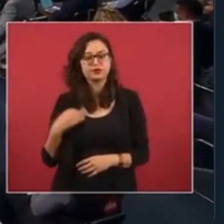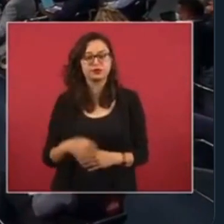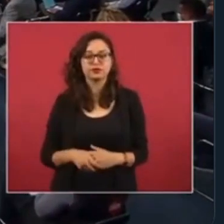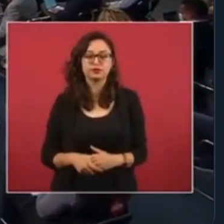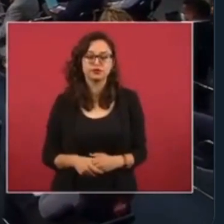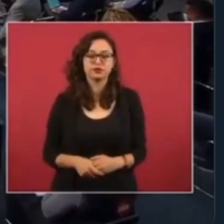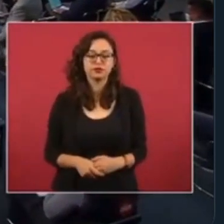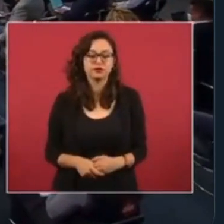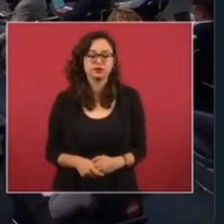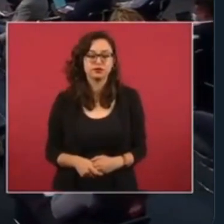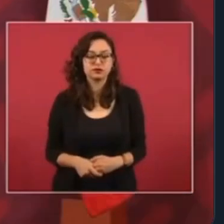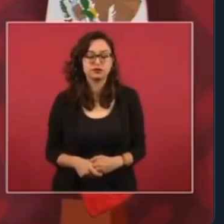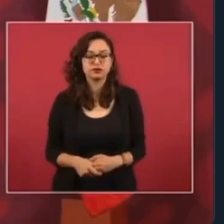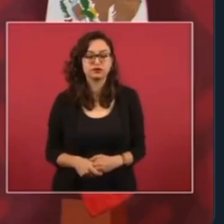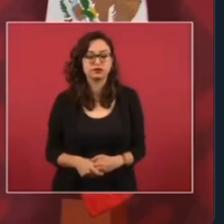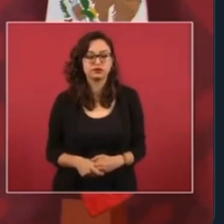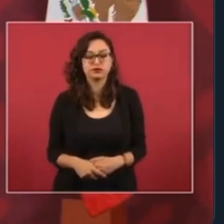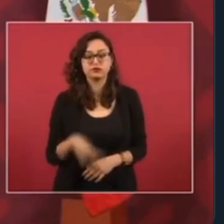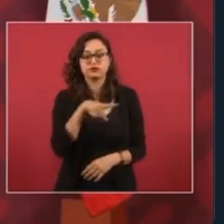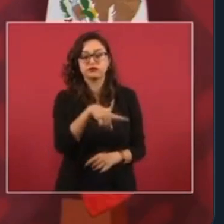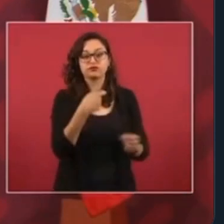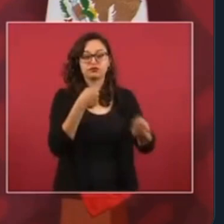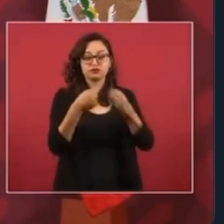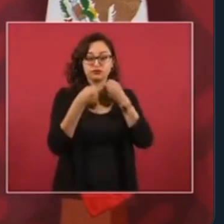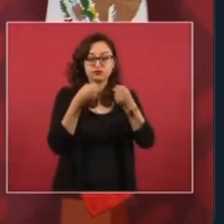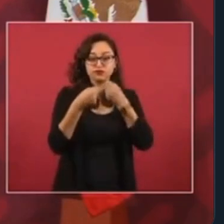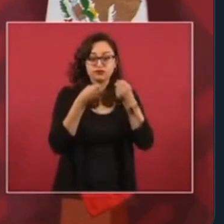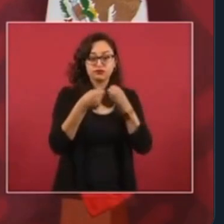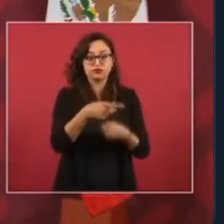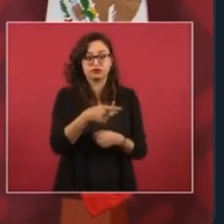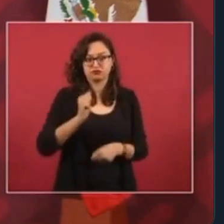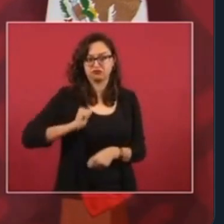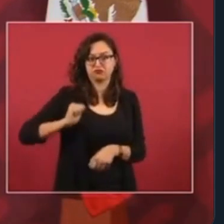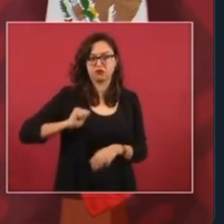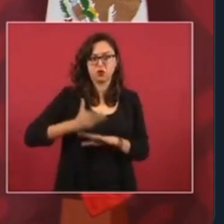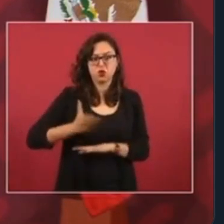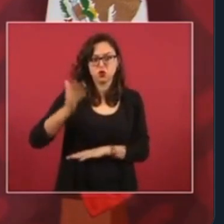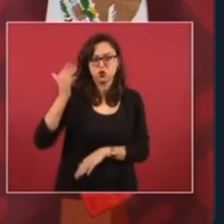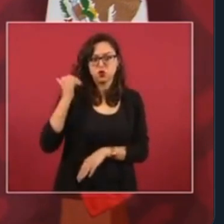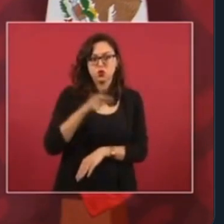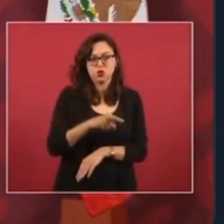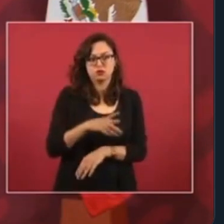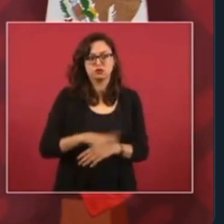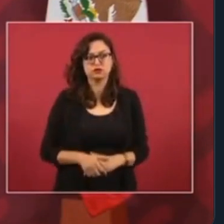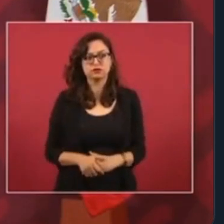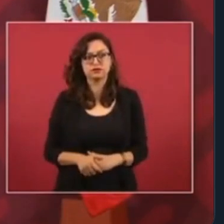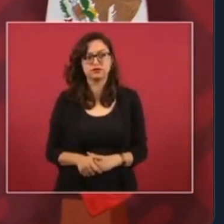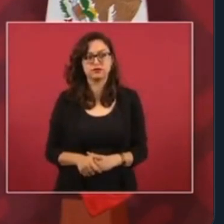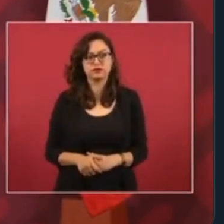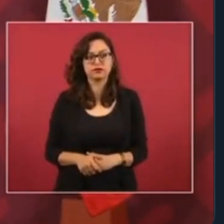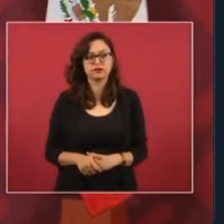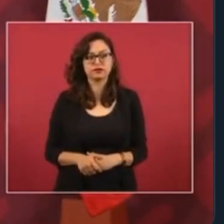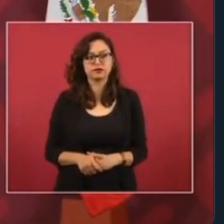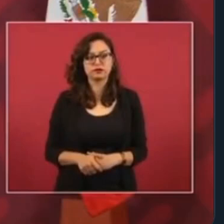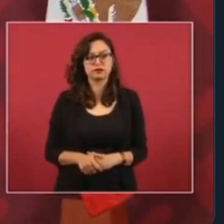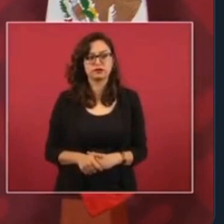Ahora sí, amigos y amigas, vamos a ir a la Cámara de Diputados, vamos a ir a la sesión de la Comisión Permanente, vamos a escuchar